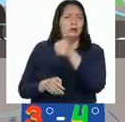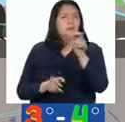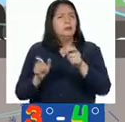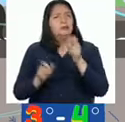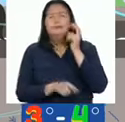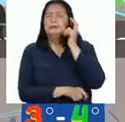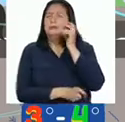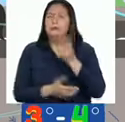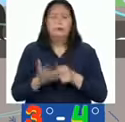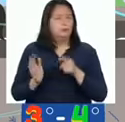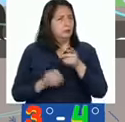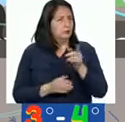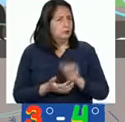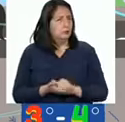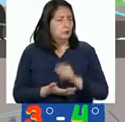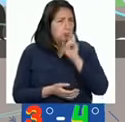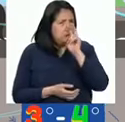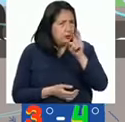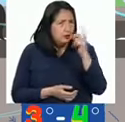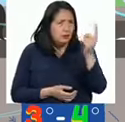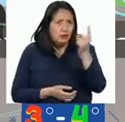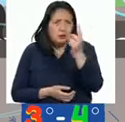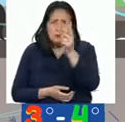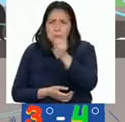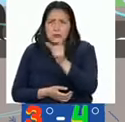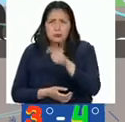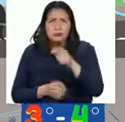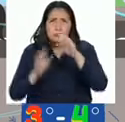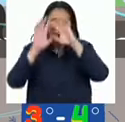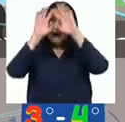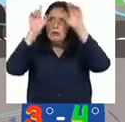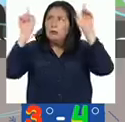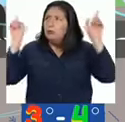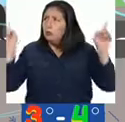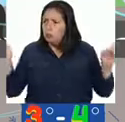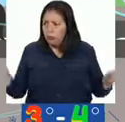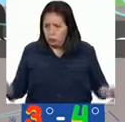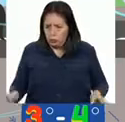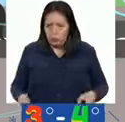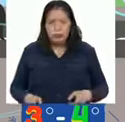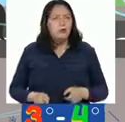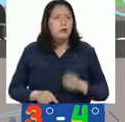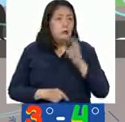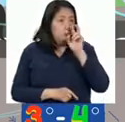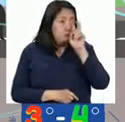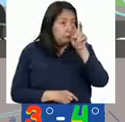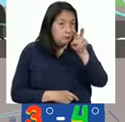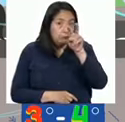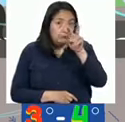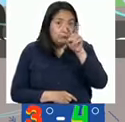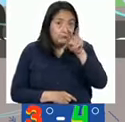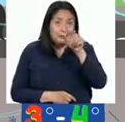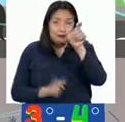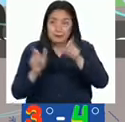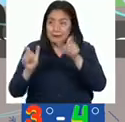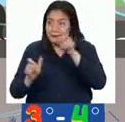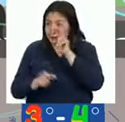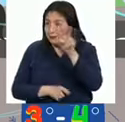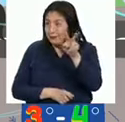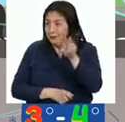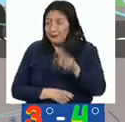música. De pronto, notan que cada persona tiene un círculo alrededor. ¿Observas a estas personas,